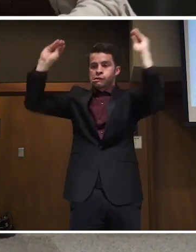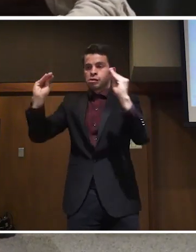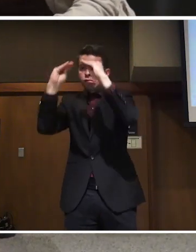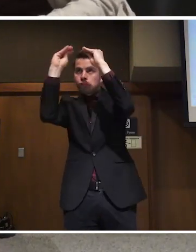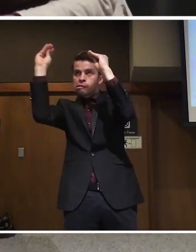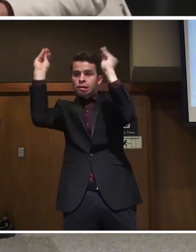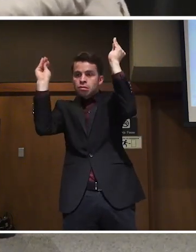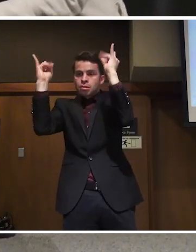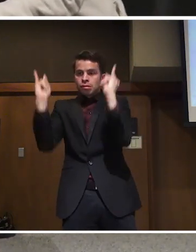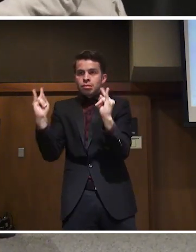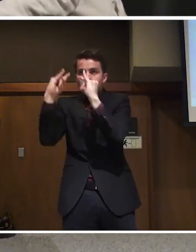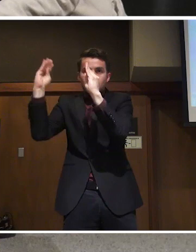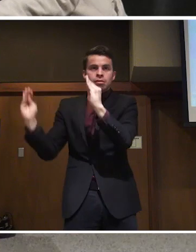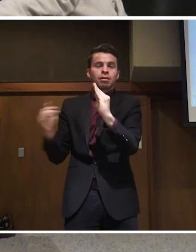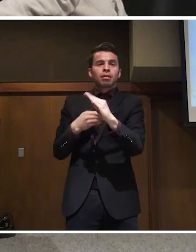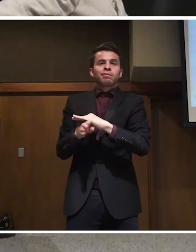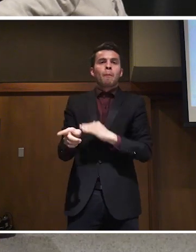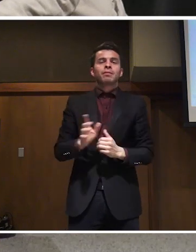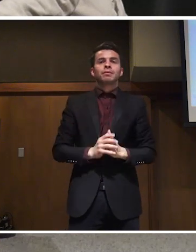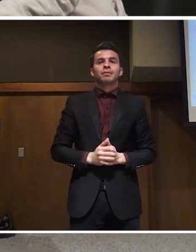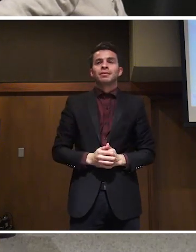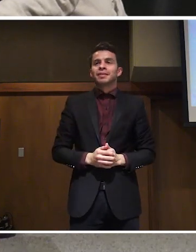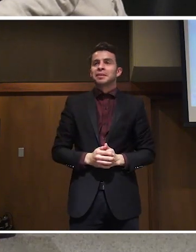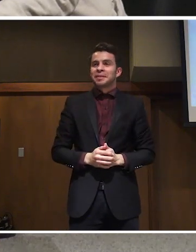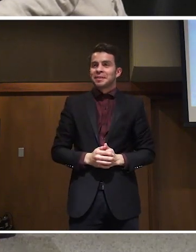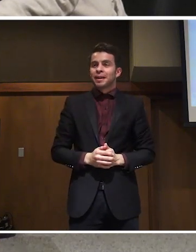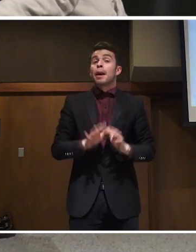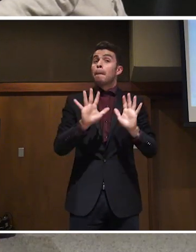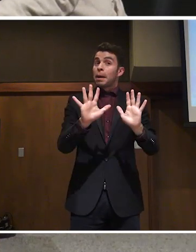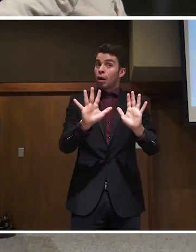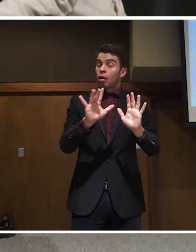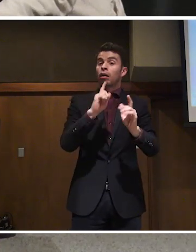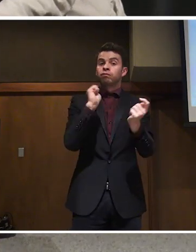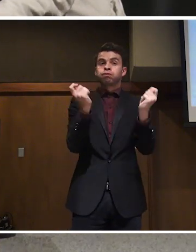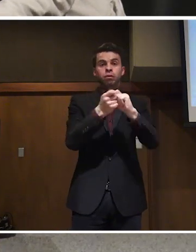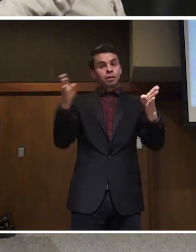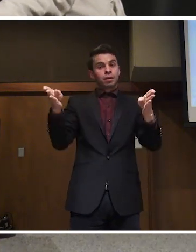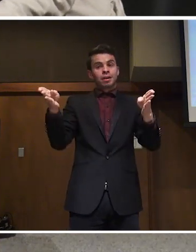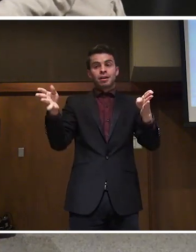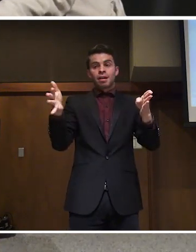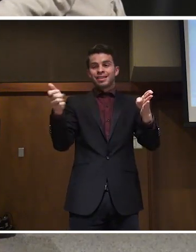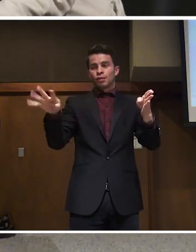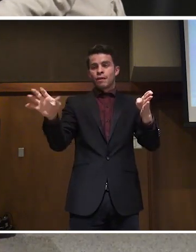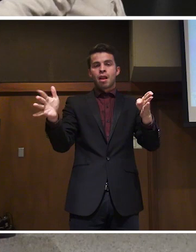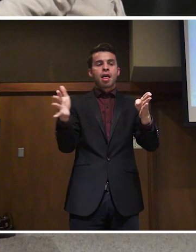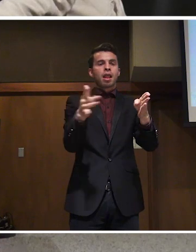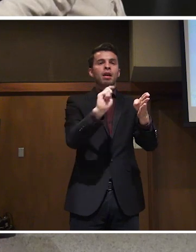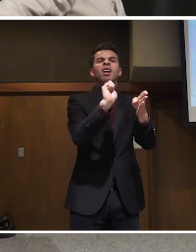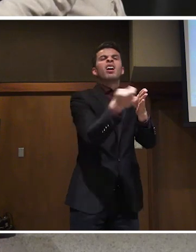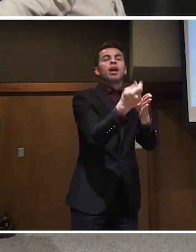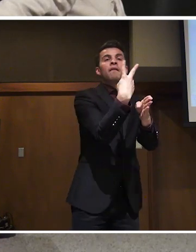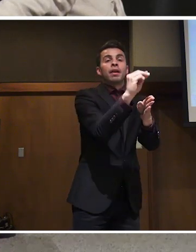tenía elementos urbanos muy distintos. Uno era una creciente educación, que es el cambio del siglo XX. A finales del siglo XIX,